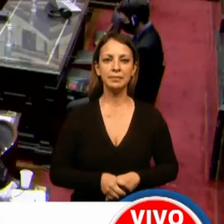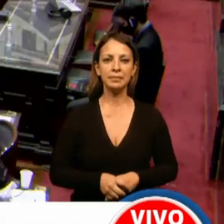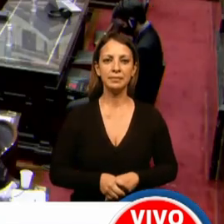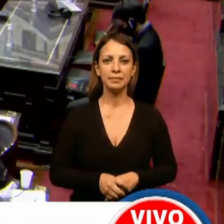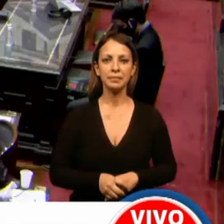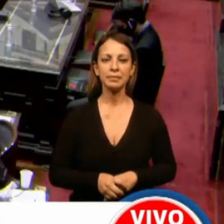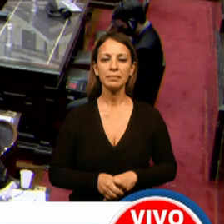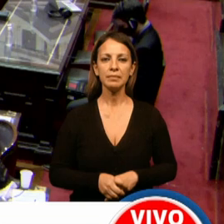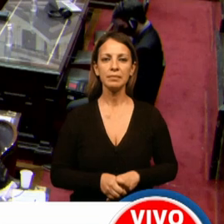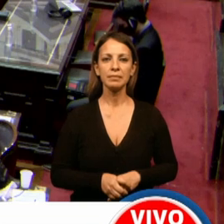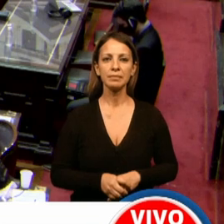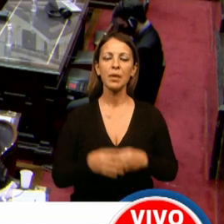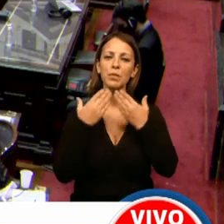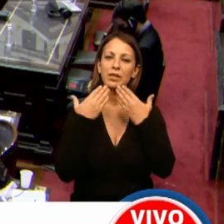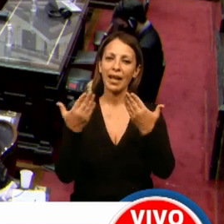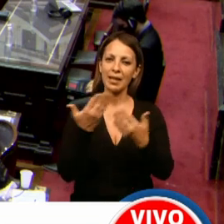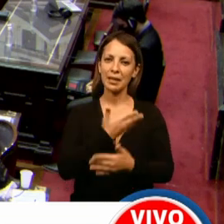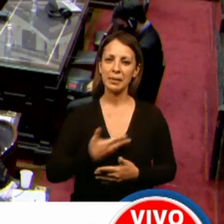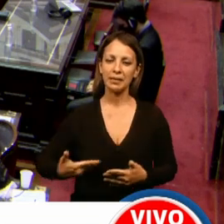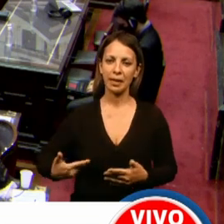gracias presidenta